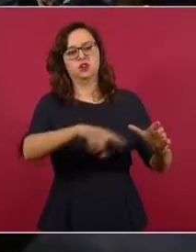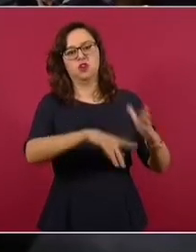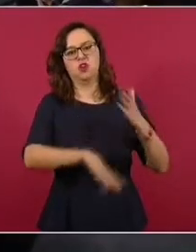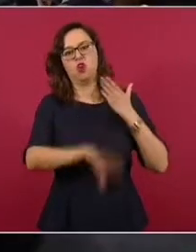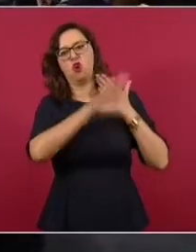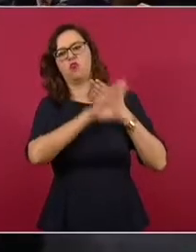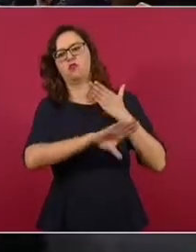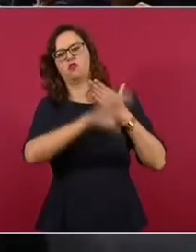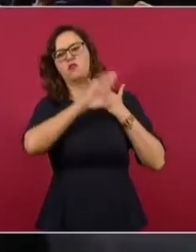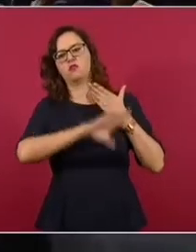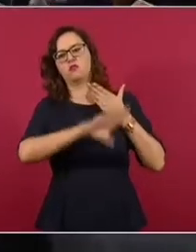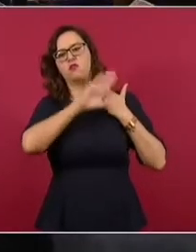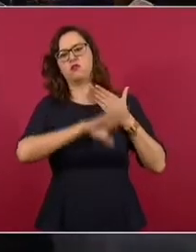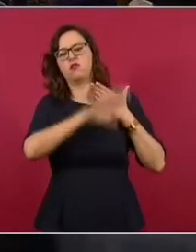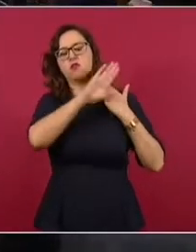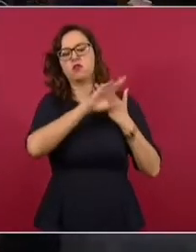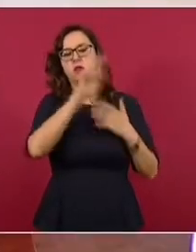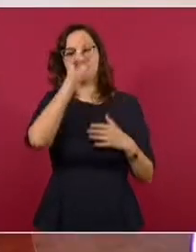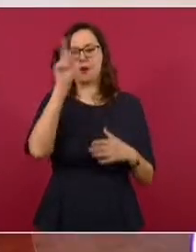de los